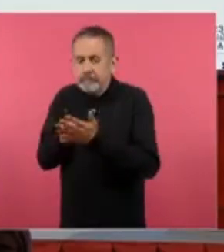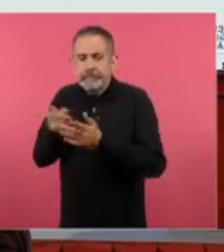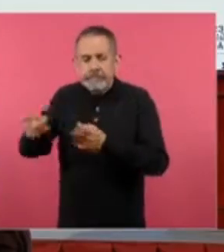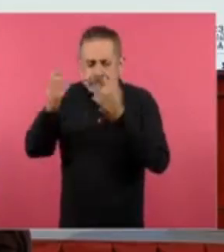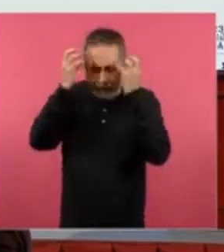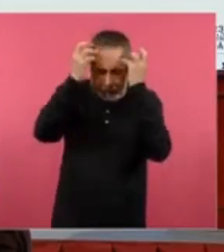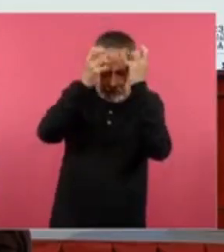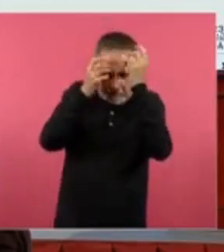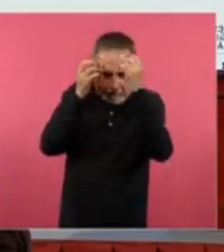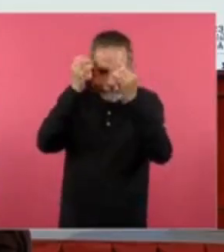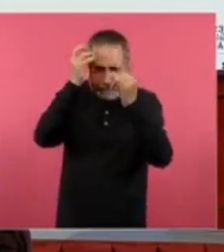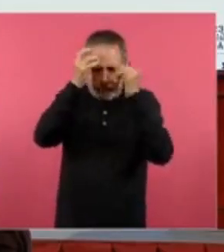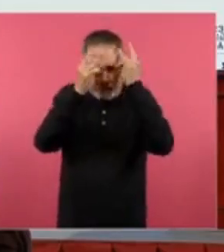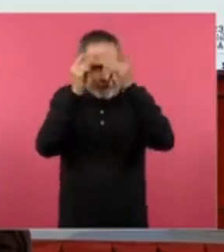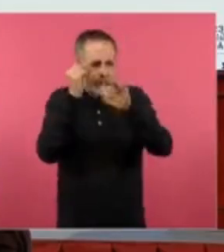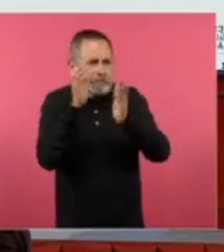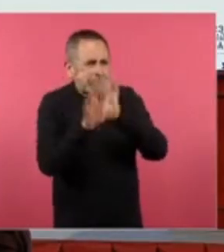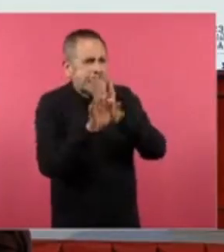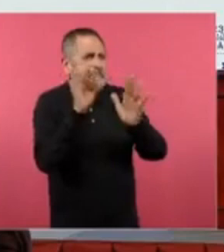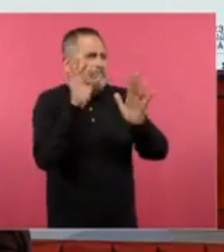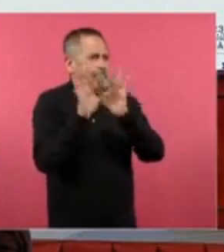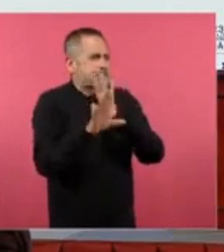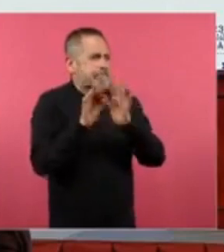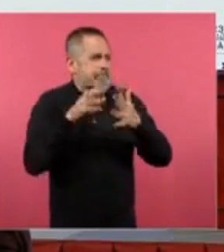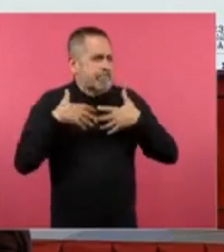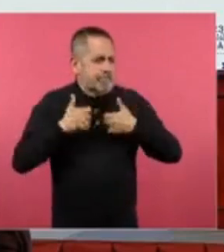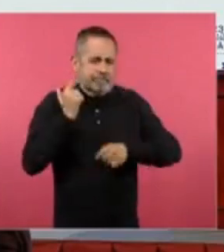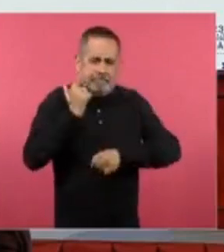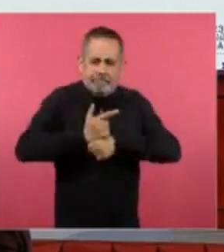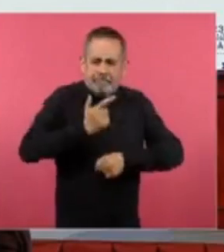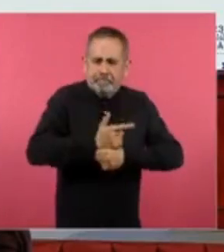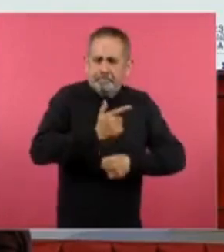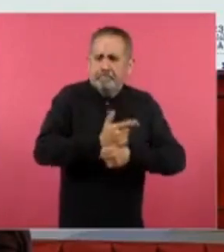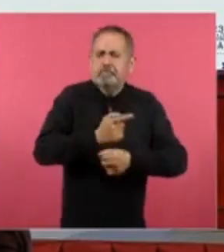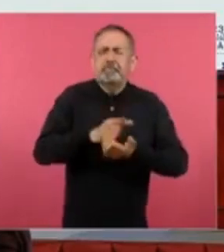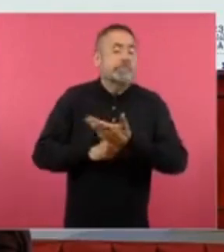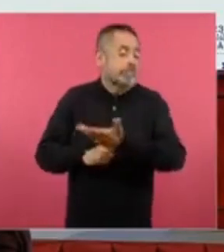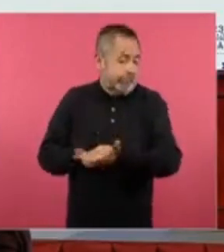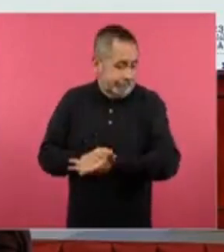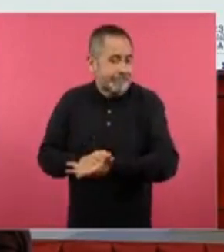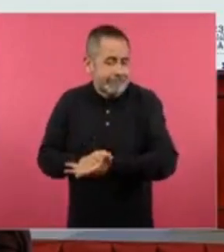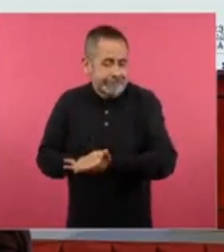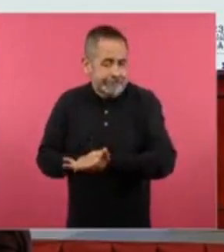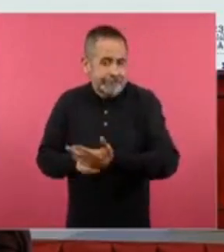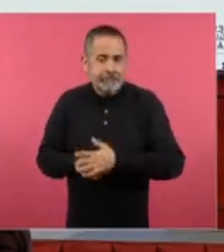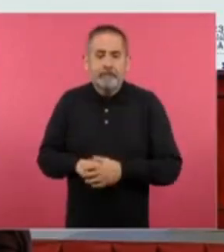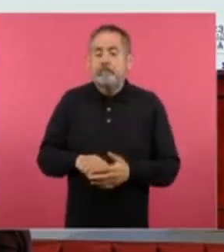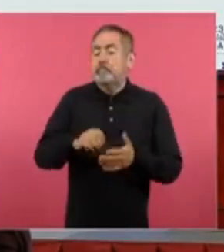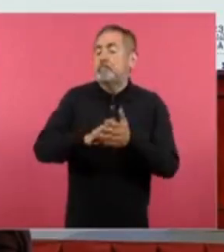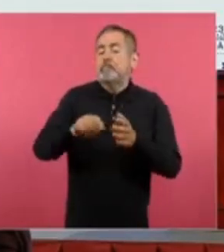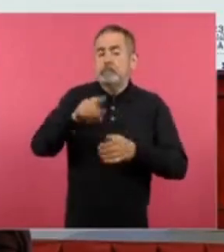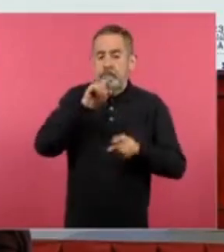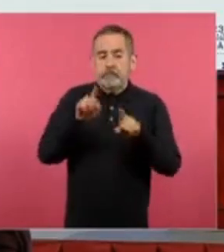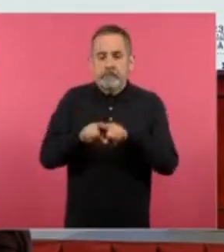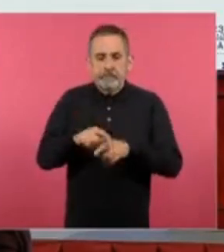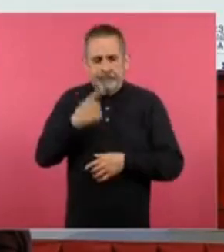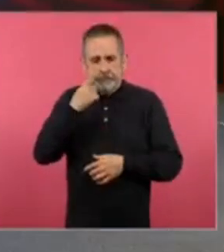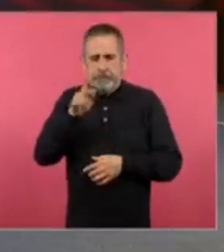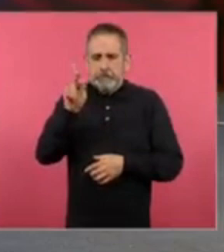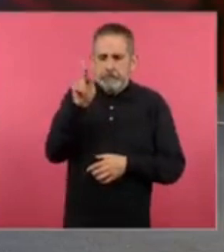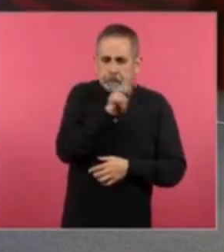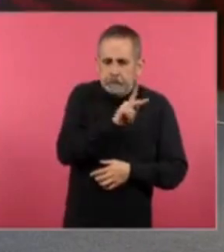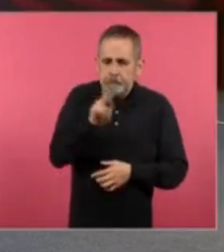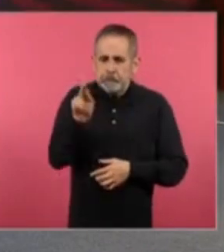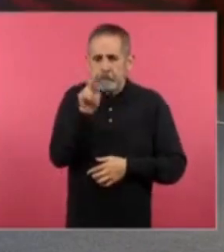complejo. Entonces empezamos a ver esta multicausalidad porque resulta que también el sistema respiratorio,